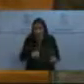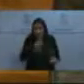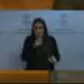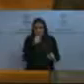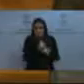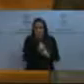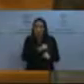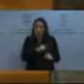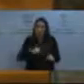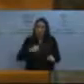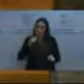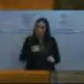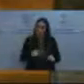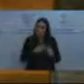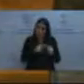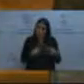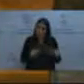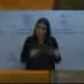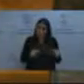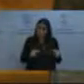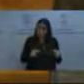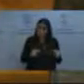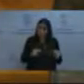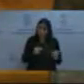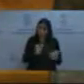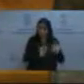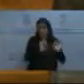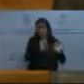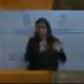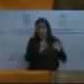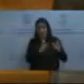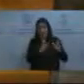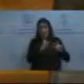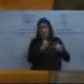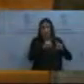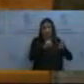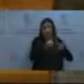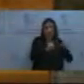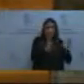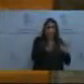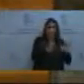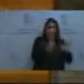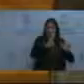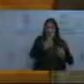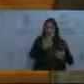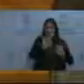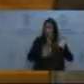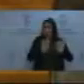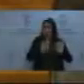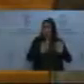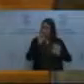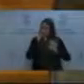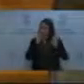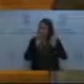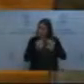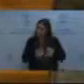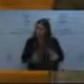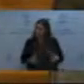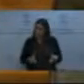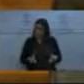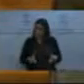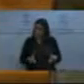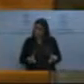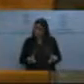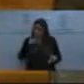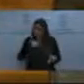Asturias, que supone un porcentaje entre pymes y autónomos de más del 90% de la actividad empresarial, está